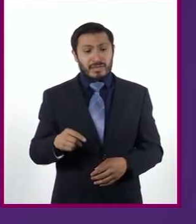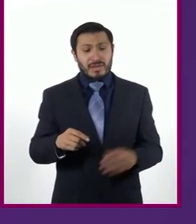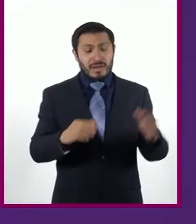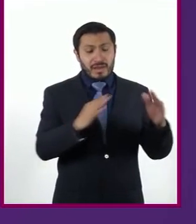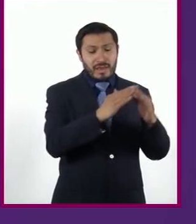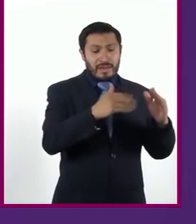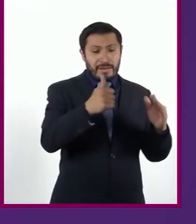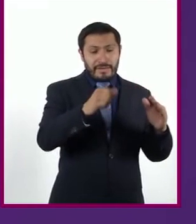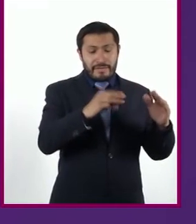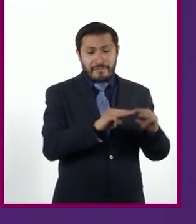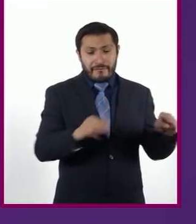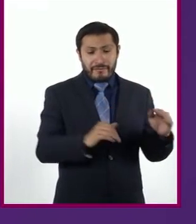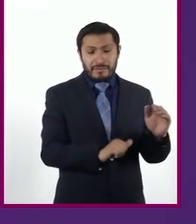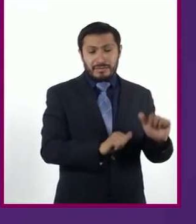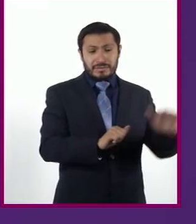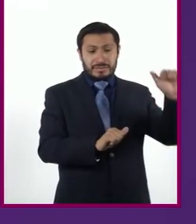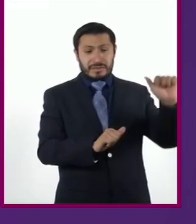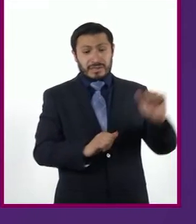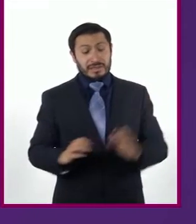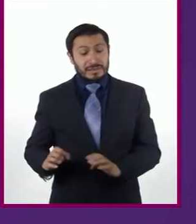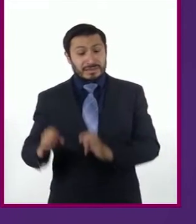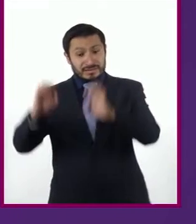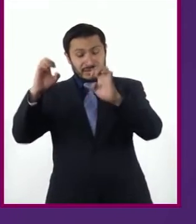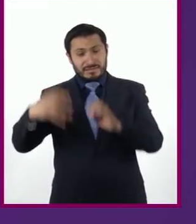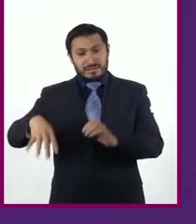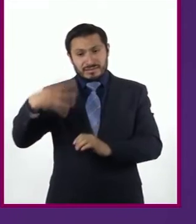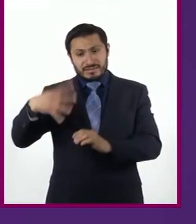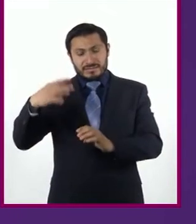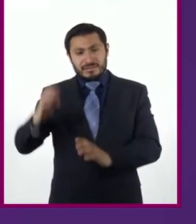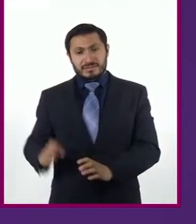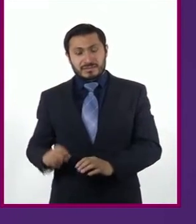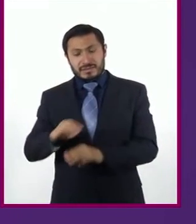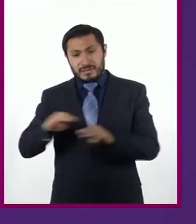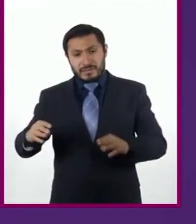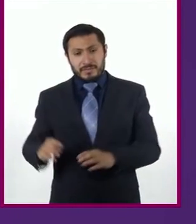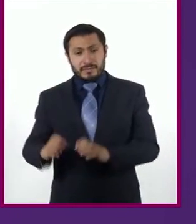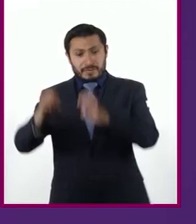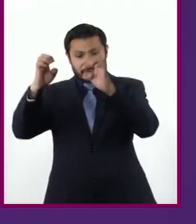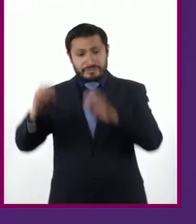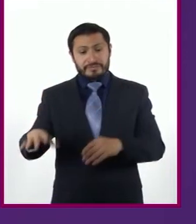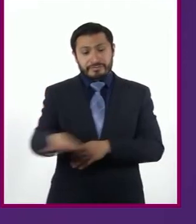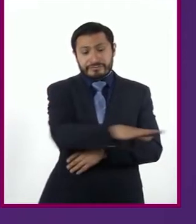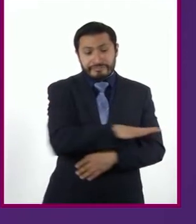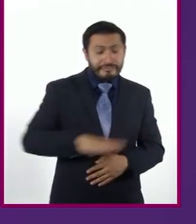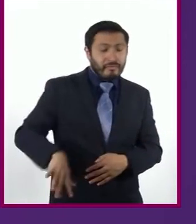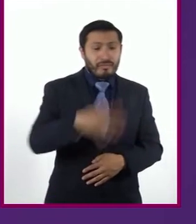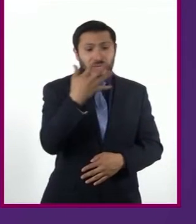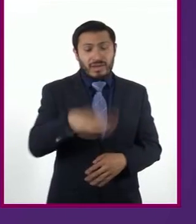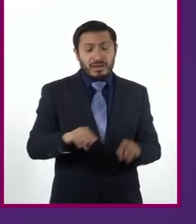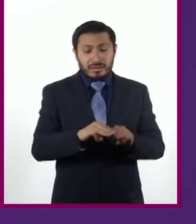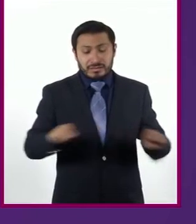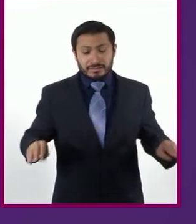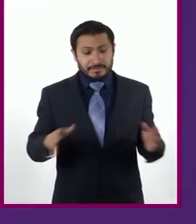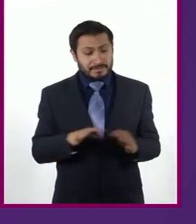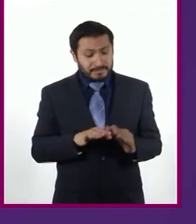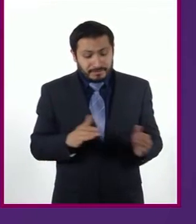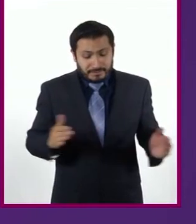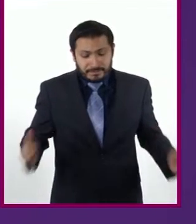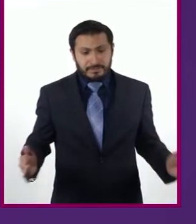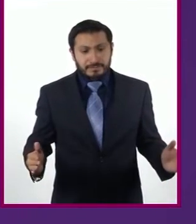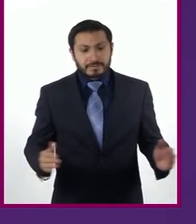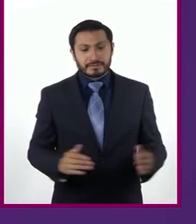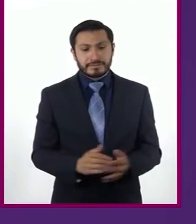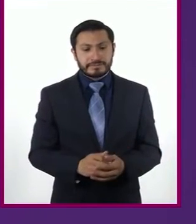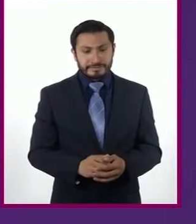mide 6 metros de altura, el edificio mide 14 metros de altura y el patio tiene una longitud de 10 metros.